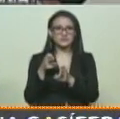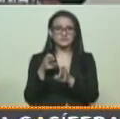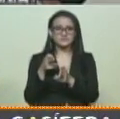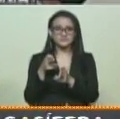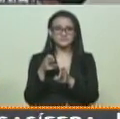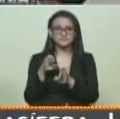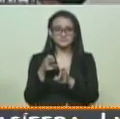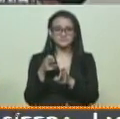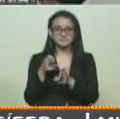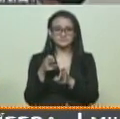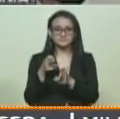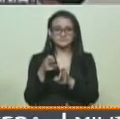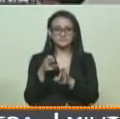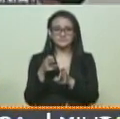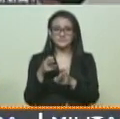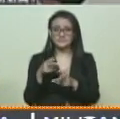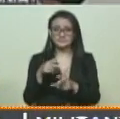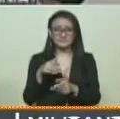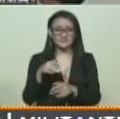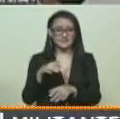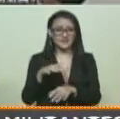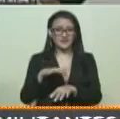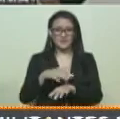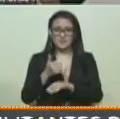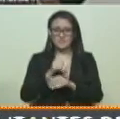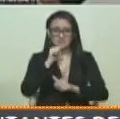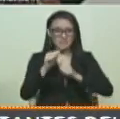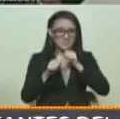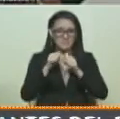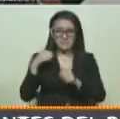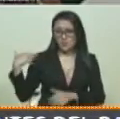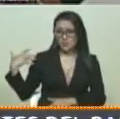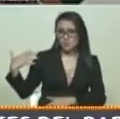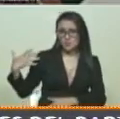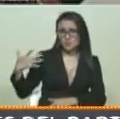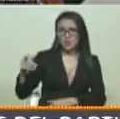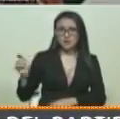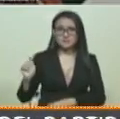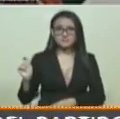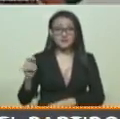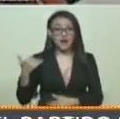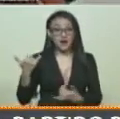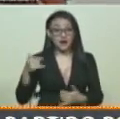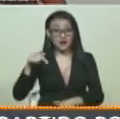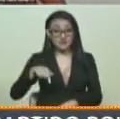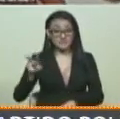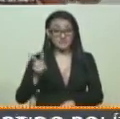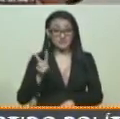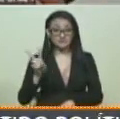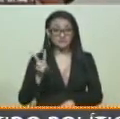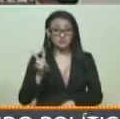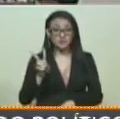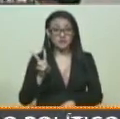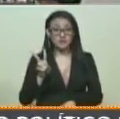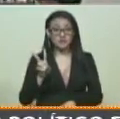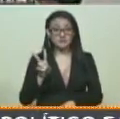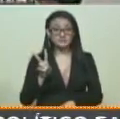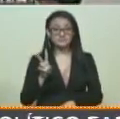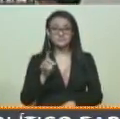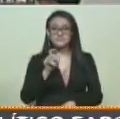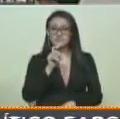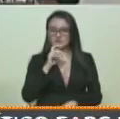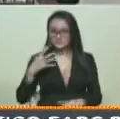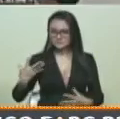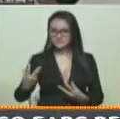que han perpetrado hechos de violencia durante los últimos meses aquí en Venezuela. Me acompaña